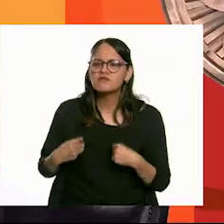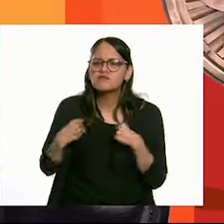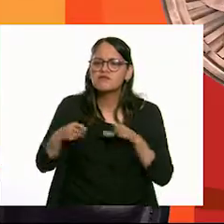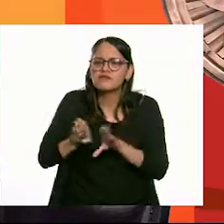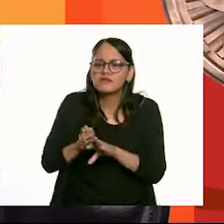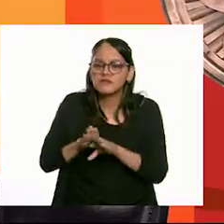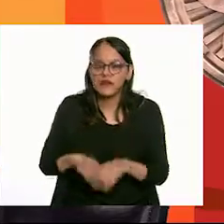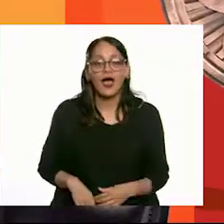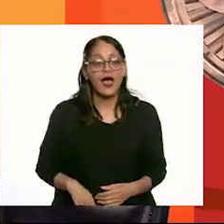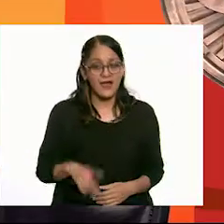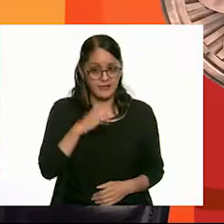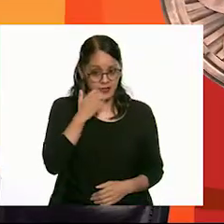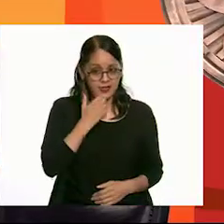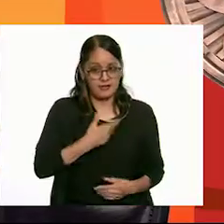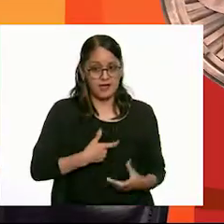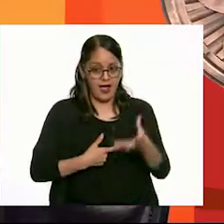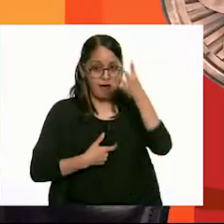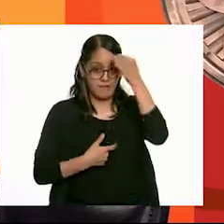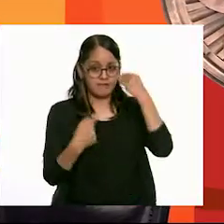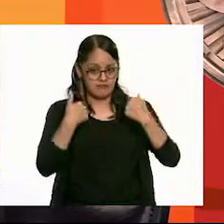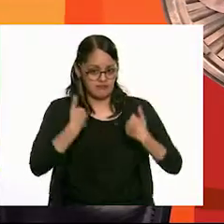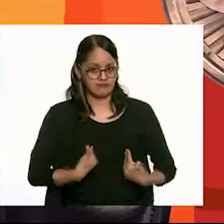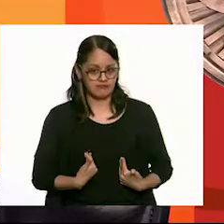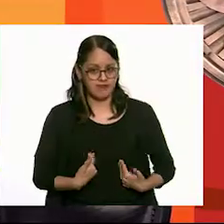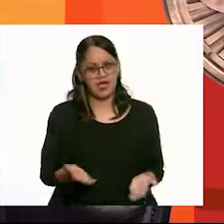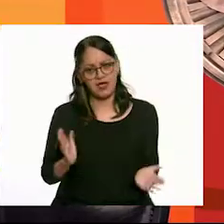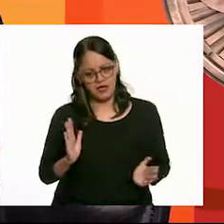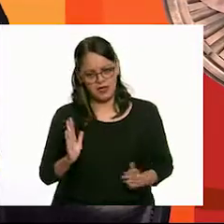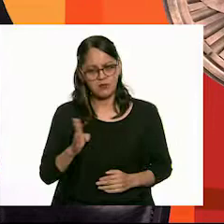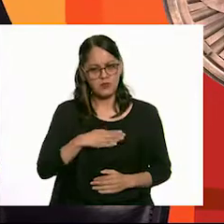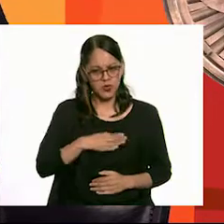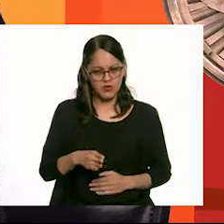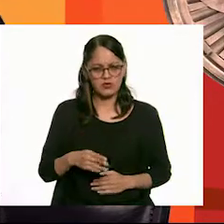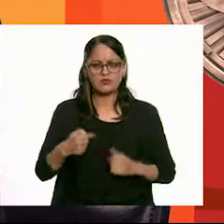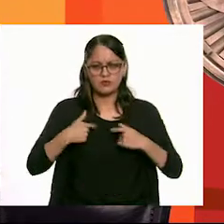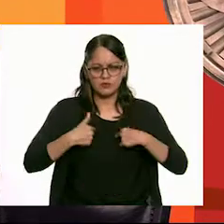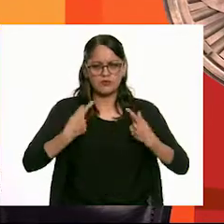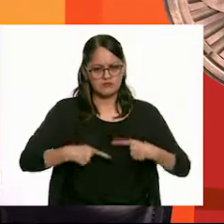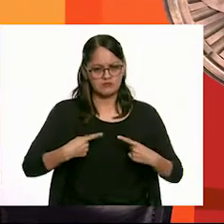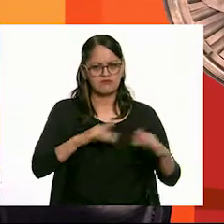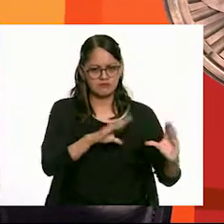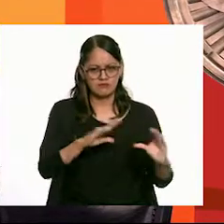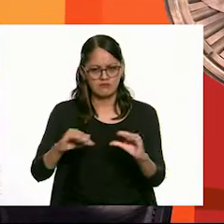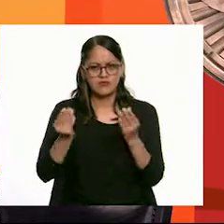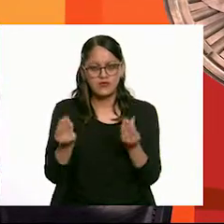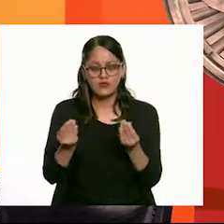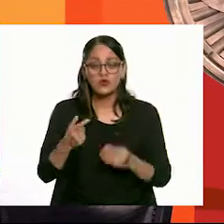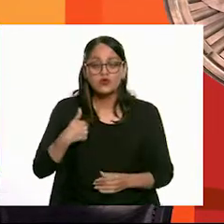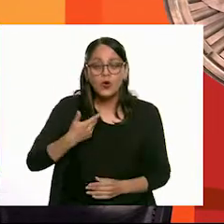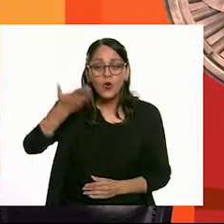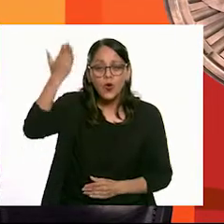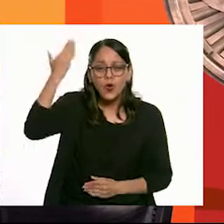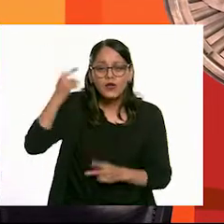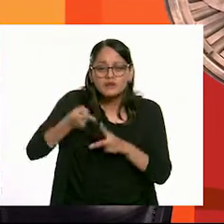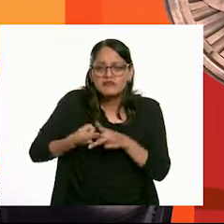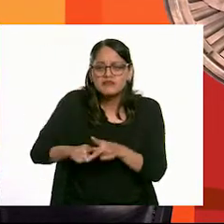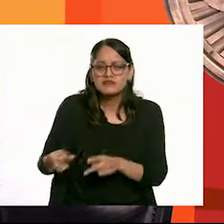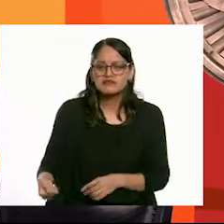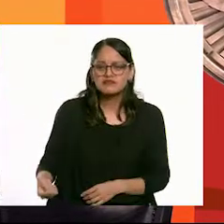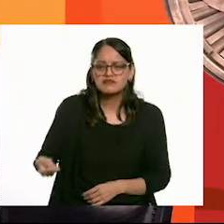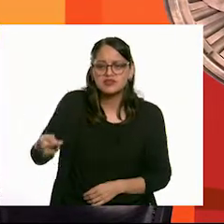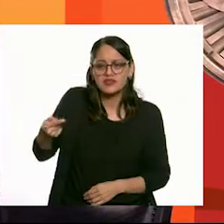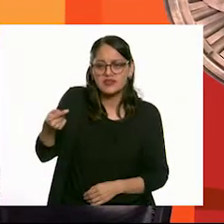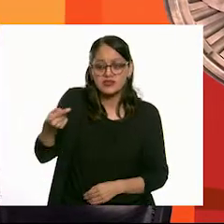de mí? Bueno, yo tengo muchos aprendices. Pues yo inicié desde muy pequeño. Prácticamente no tuve